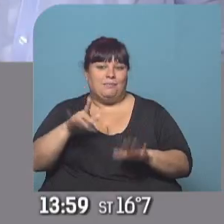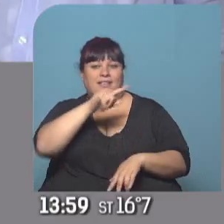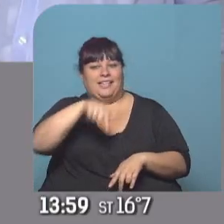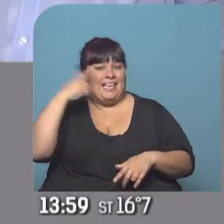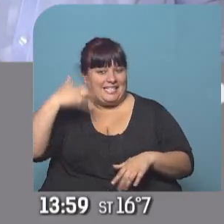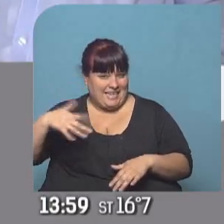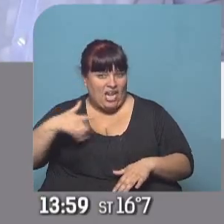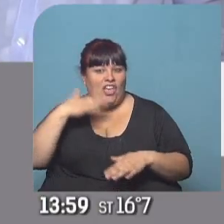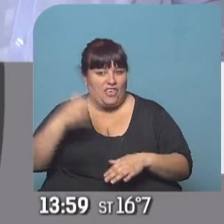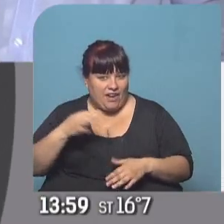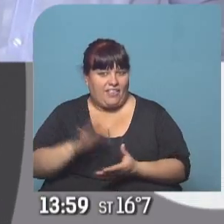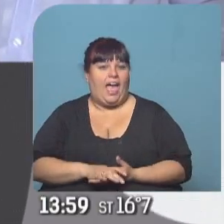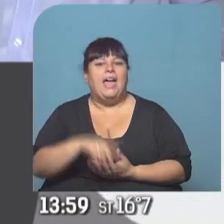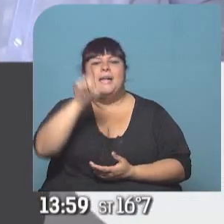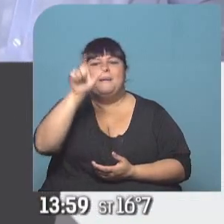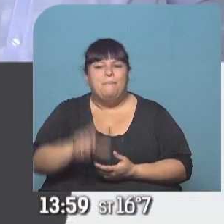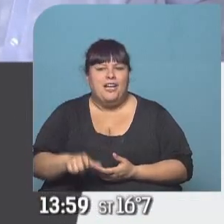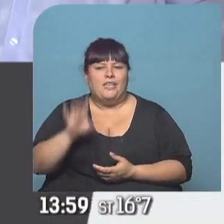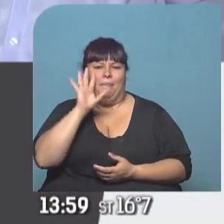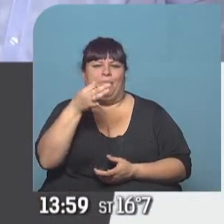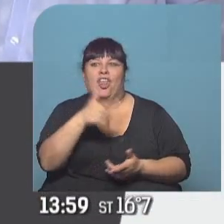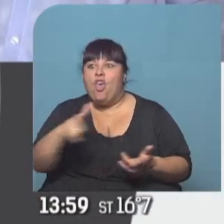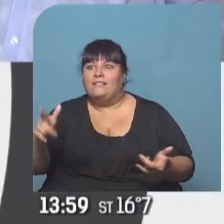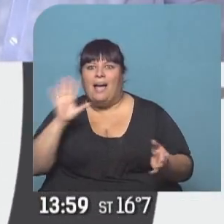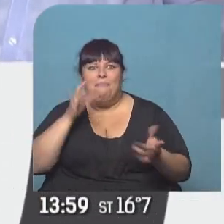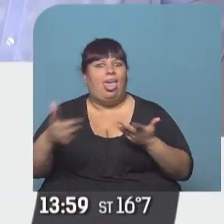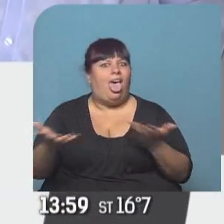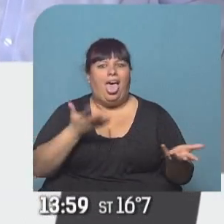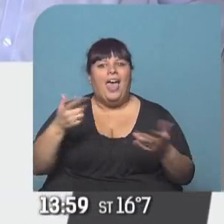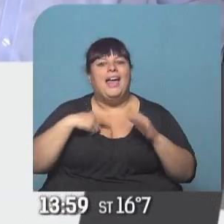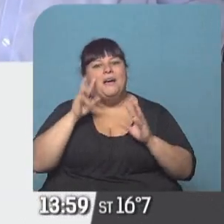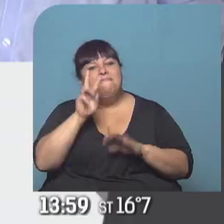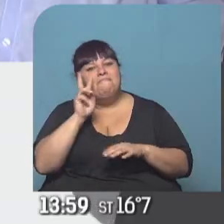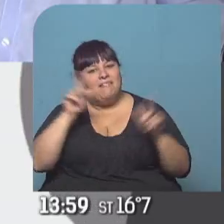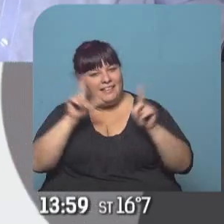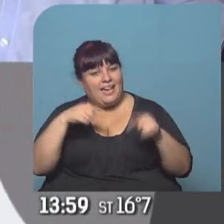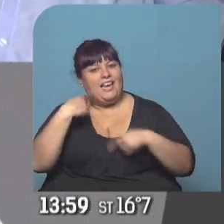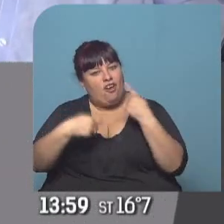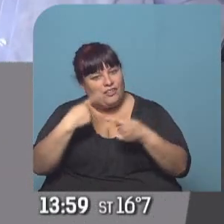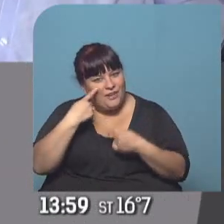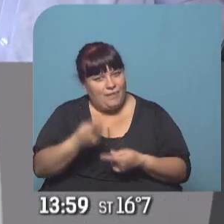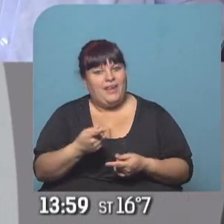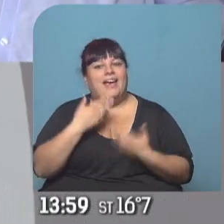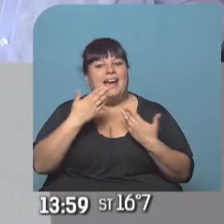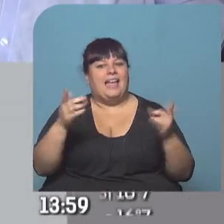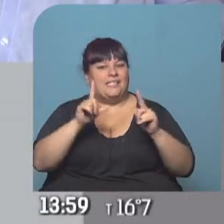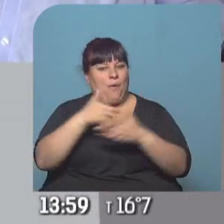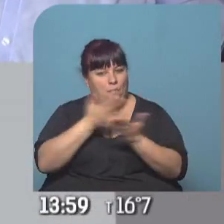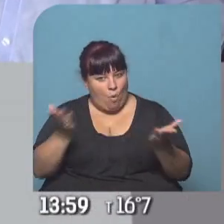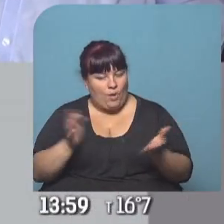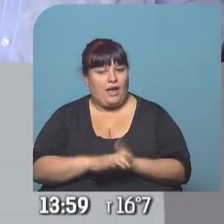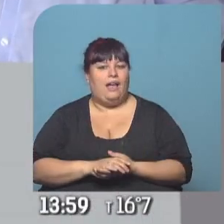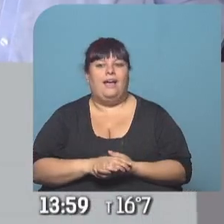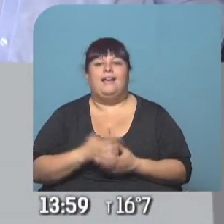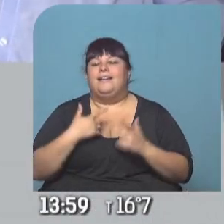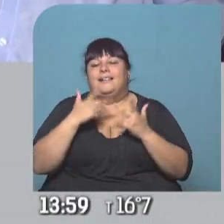extrañe de verdad eso es una persona que se nota tu ausencia nosotros te estuvimos viendo te seguimos a través de la televisión pública y